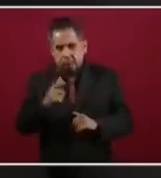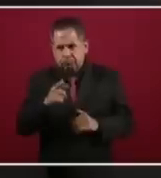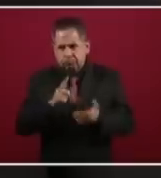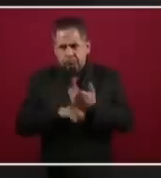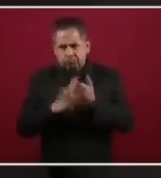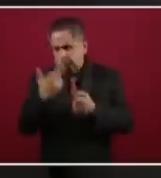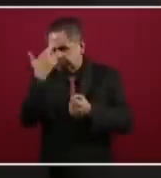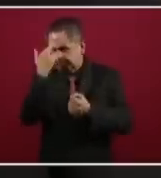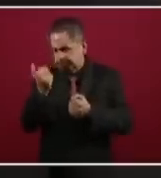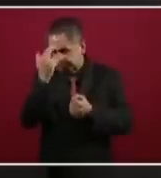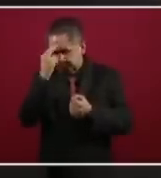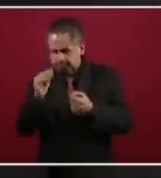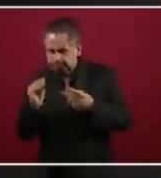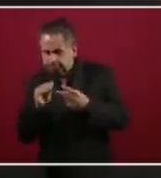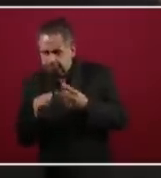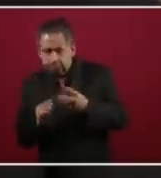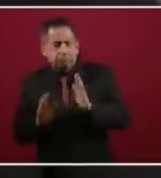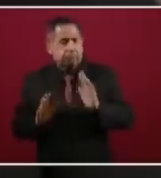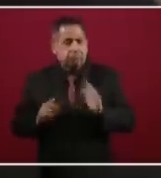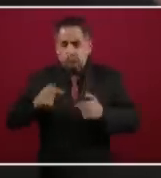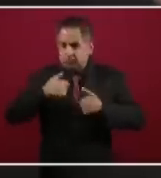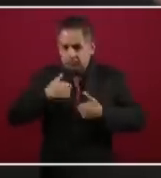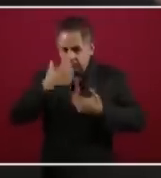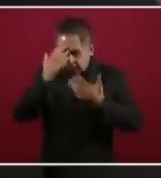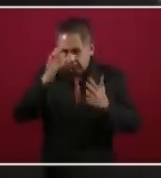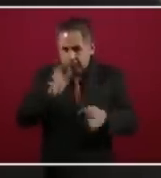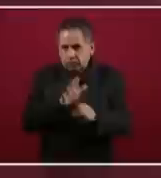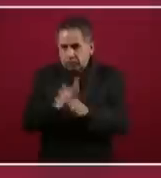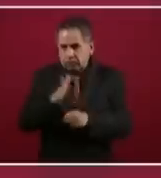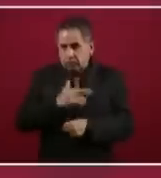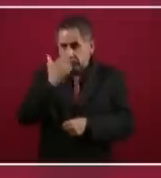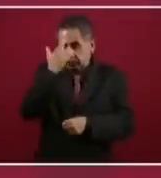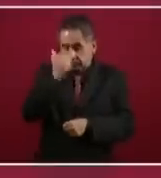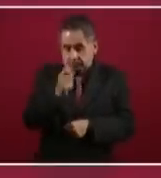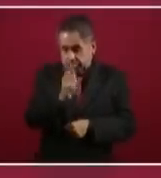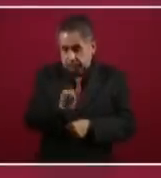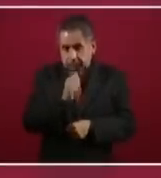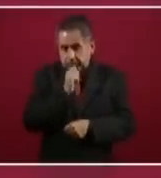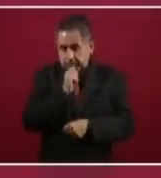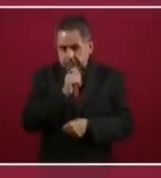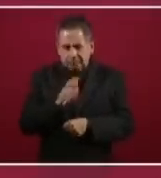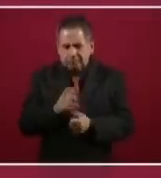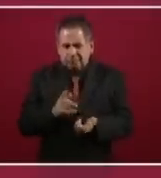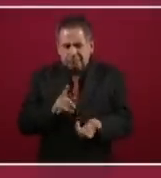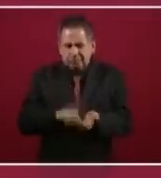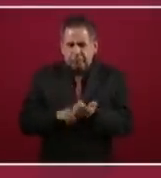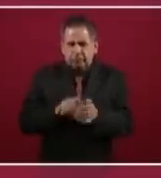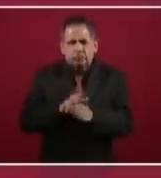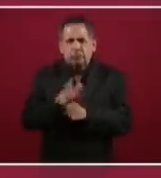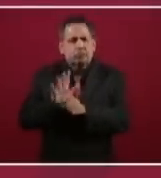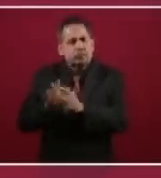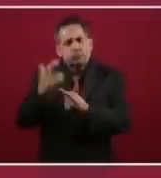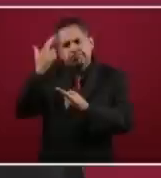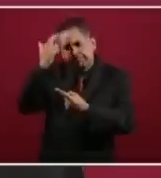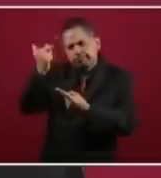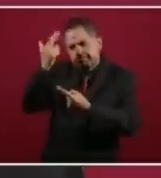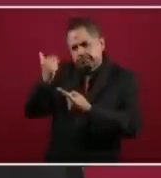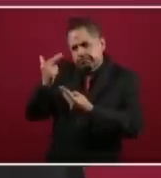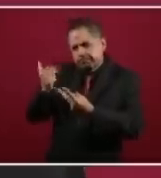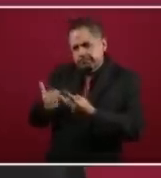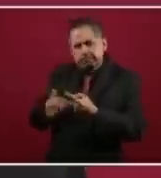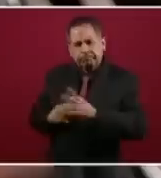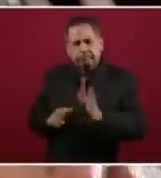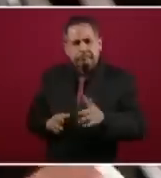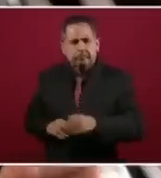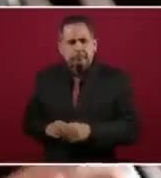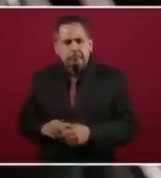a lo mejor algún fundamento, no conozco el asunto, no sé qué estén argumentando. Porque usted